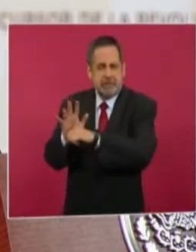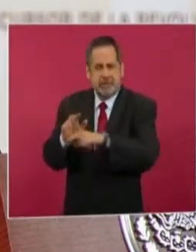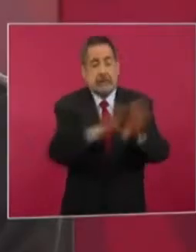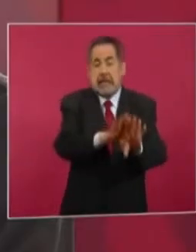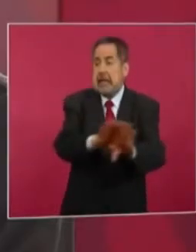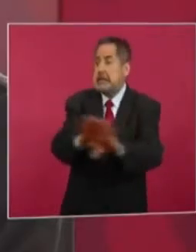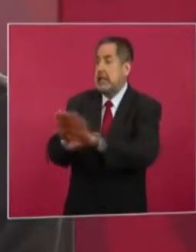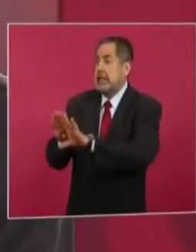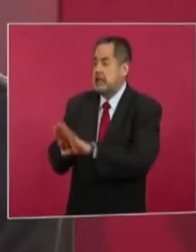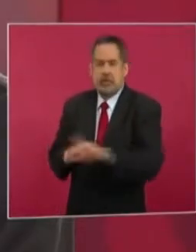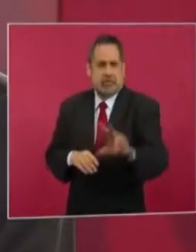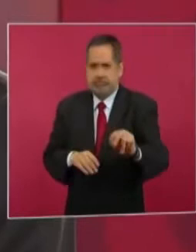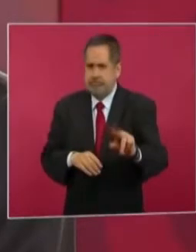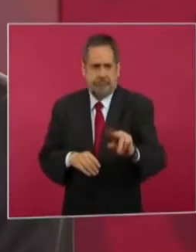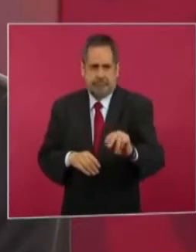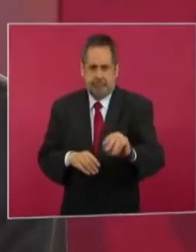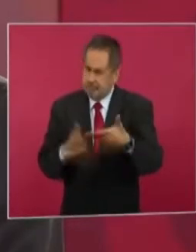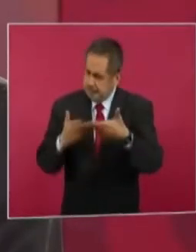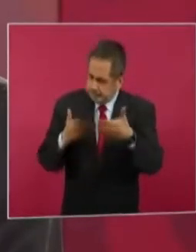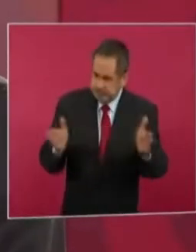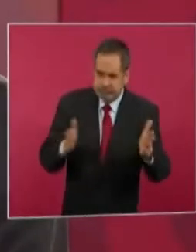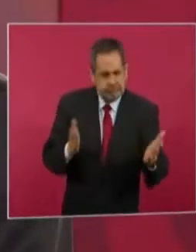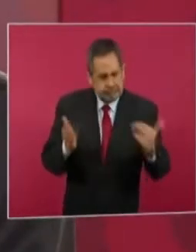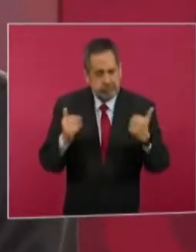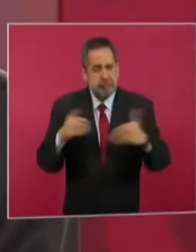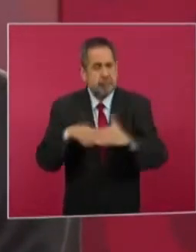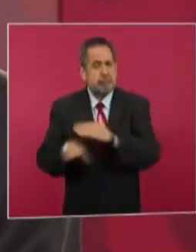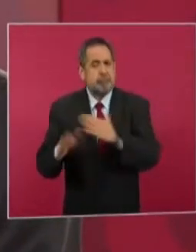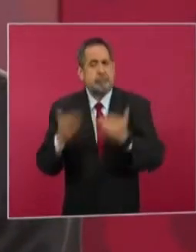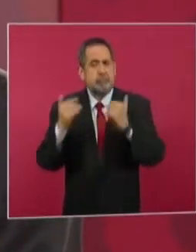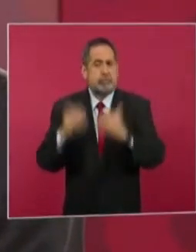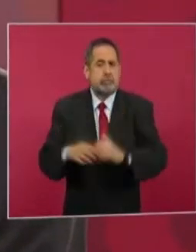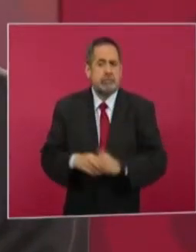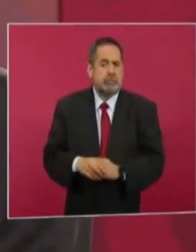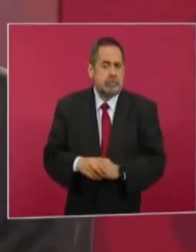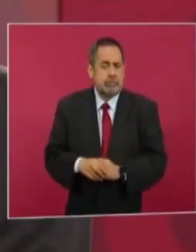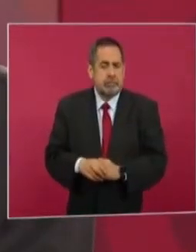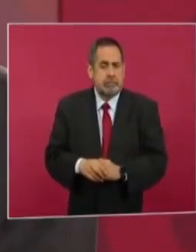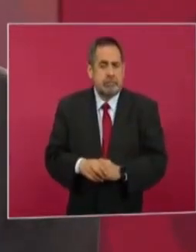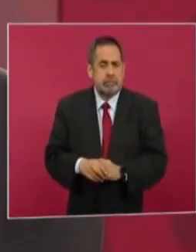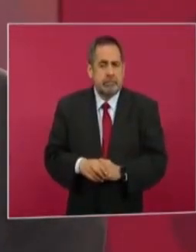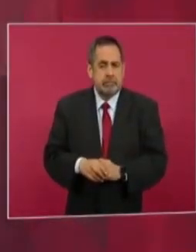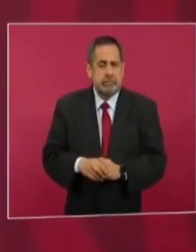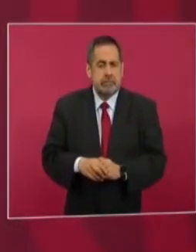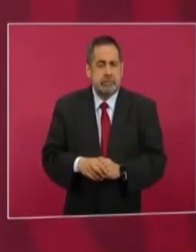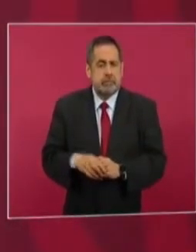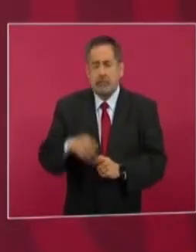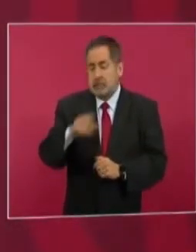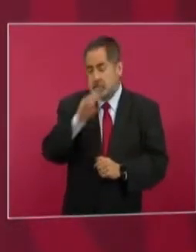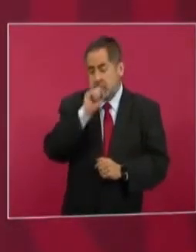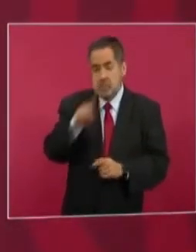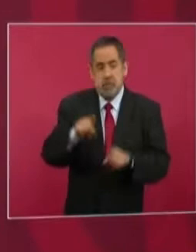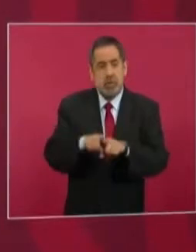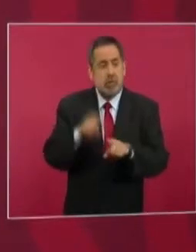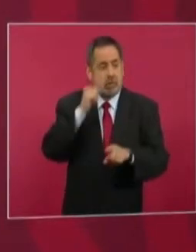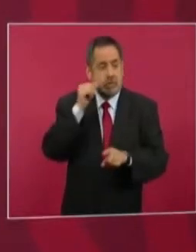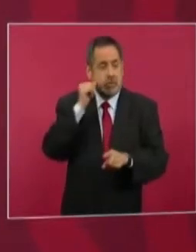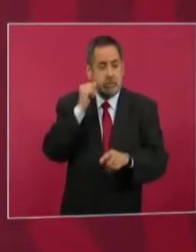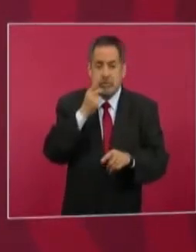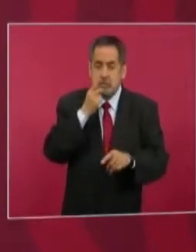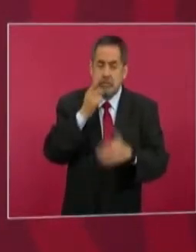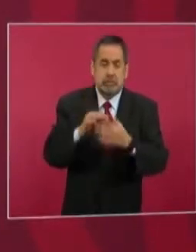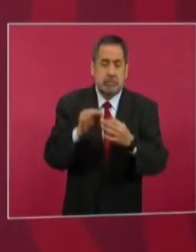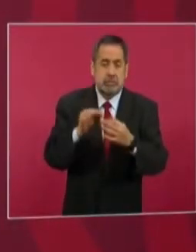lo que había hecho Rusia frente a Ucrania. Pero lo que hemos visto con el pasar del tiempo es que, debido a la demora en